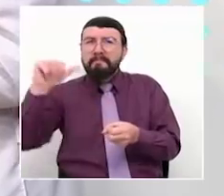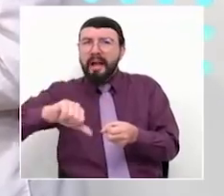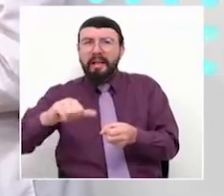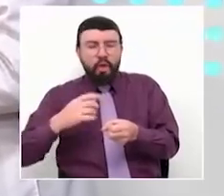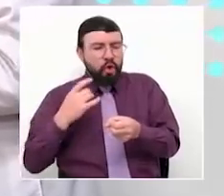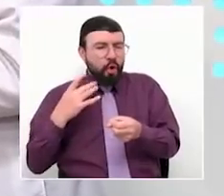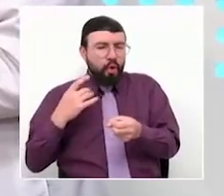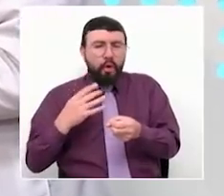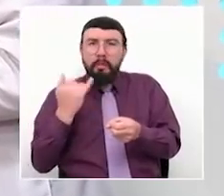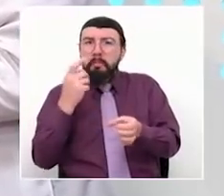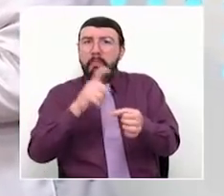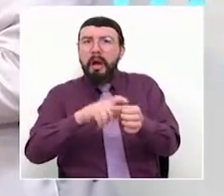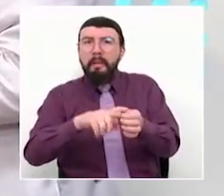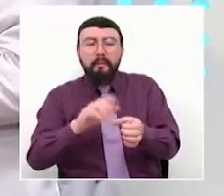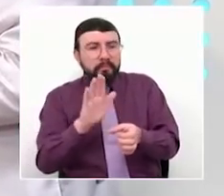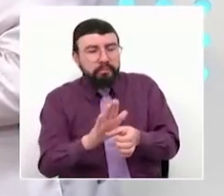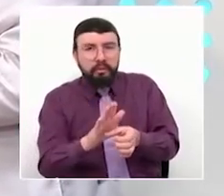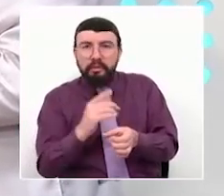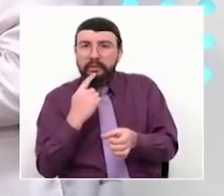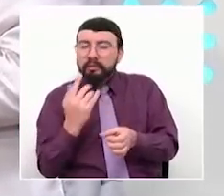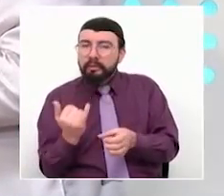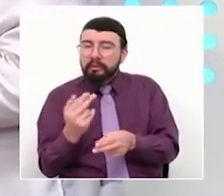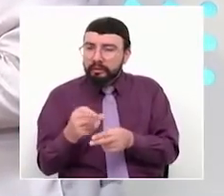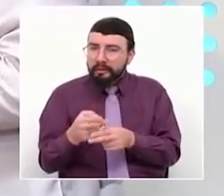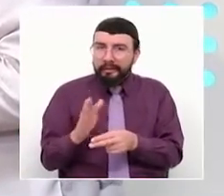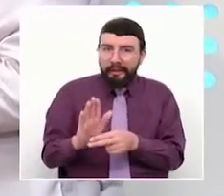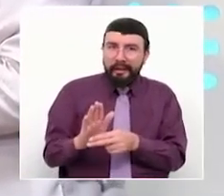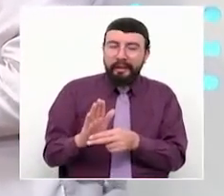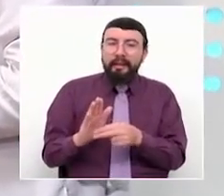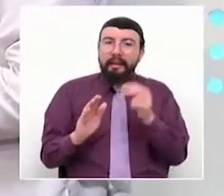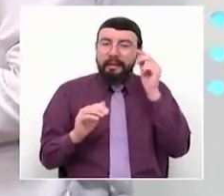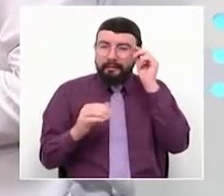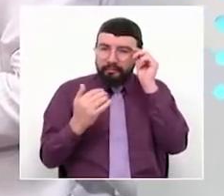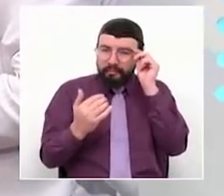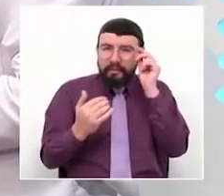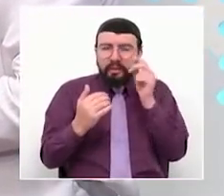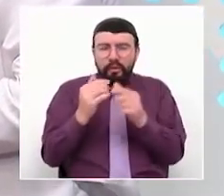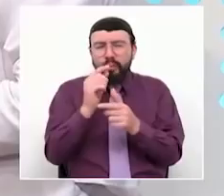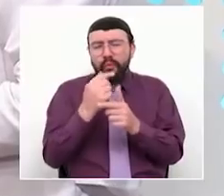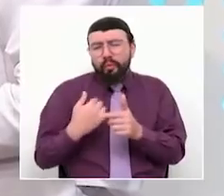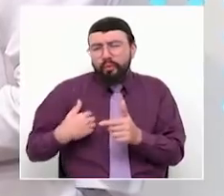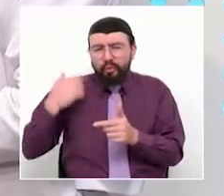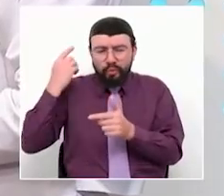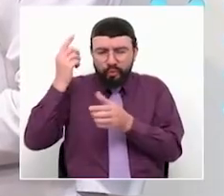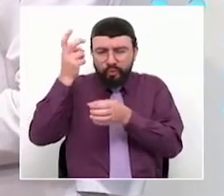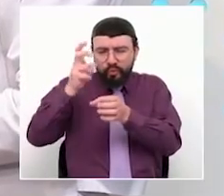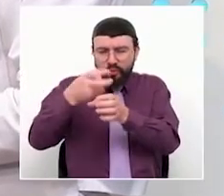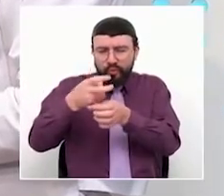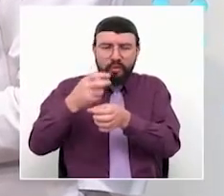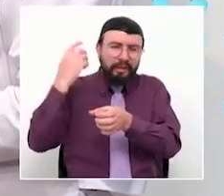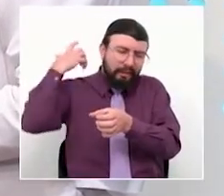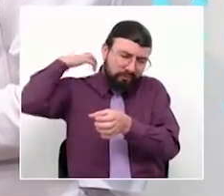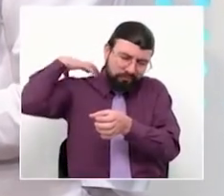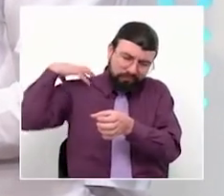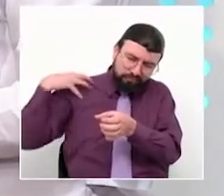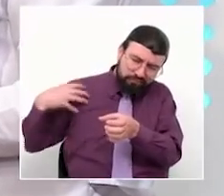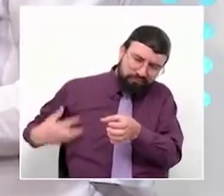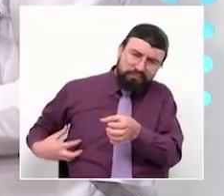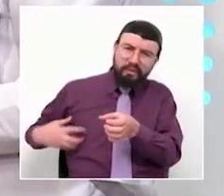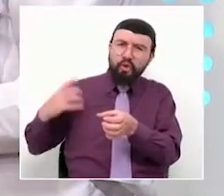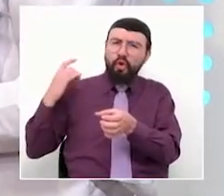por un ladito que se llama un agujero de conjunción, lo comprime y ese es el dolor que irradia a toda la espalda, a las